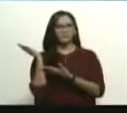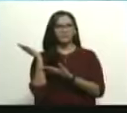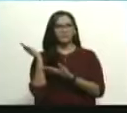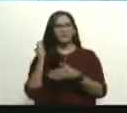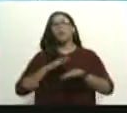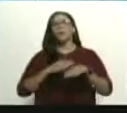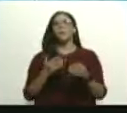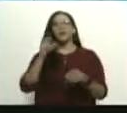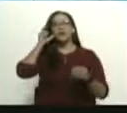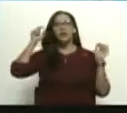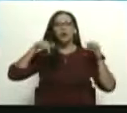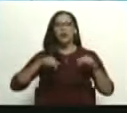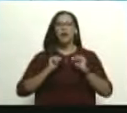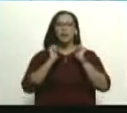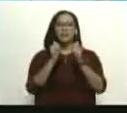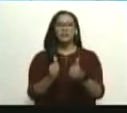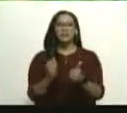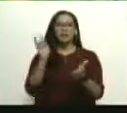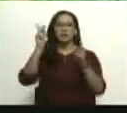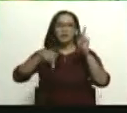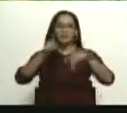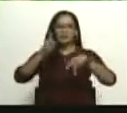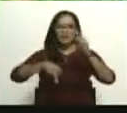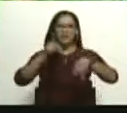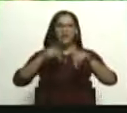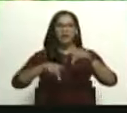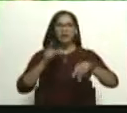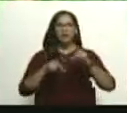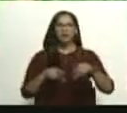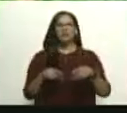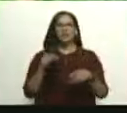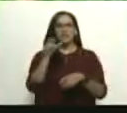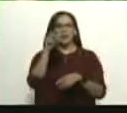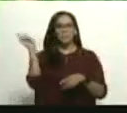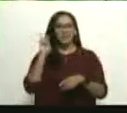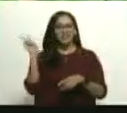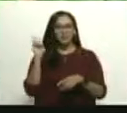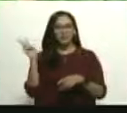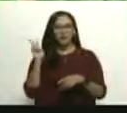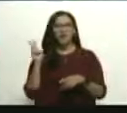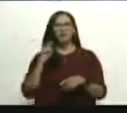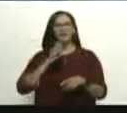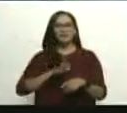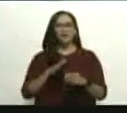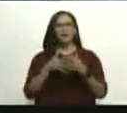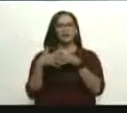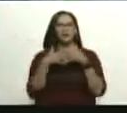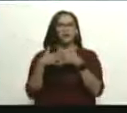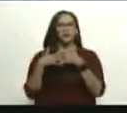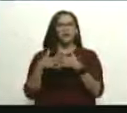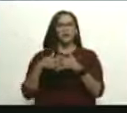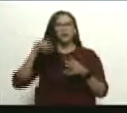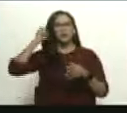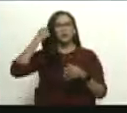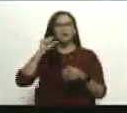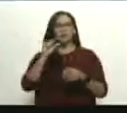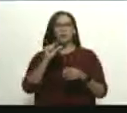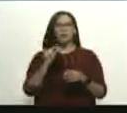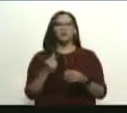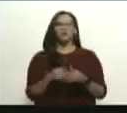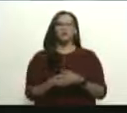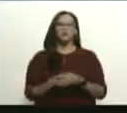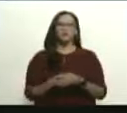Porque el día de hoy ha comenzado la llegada de los connacionales de nuestro país que se encontraban en Estados Unidos. Recordemos que hace poco se